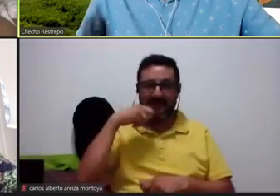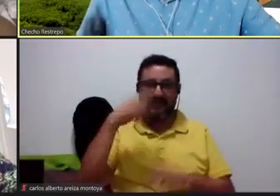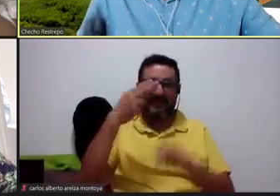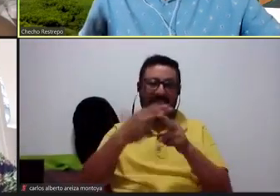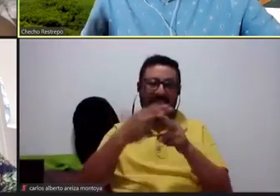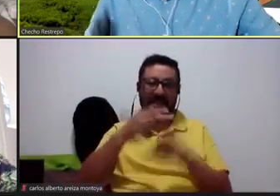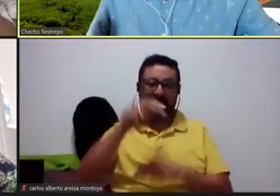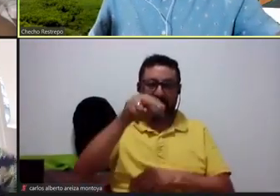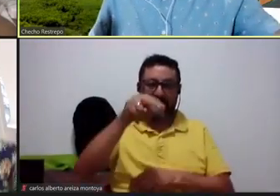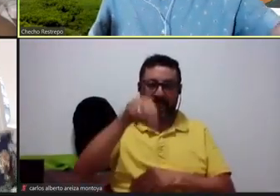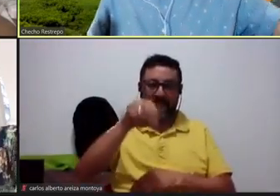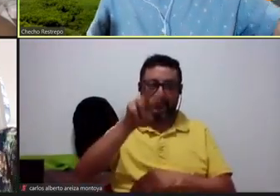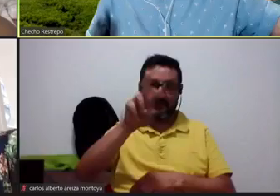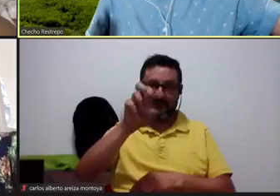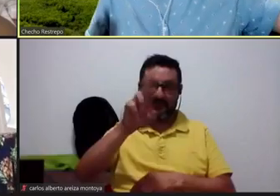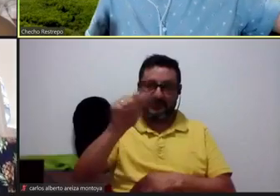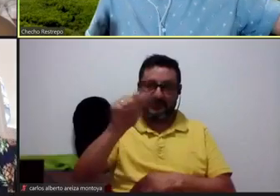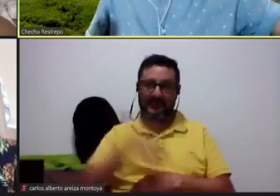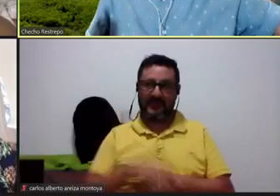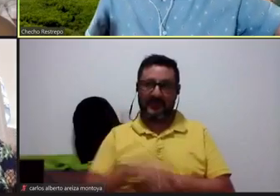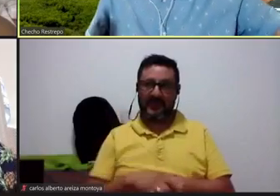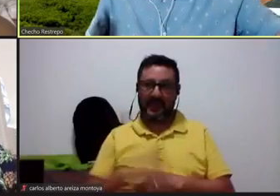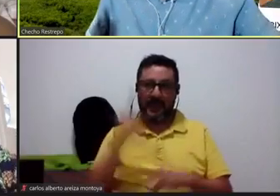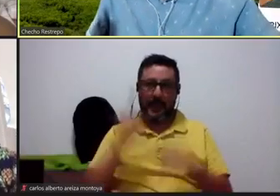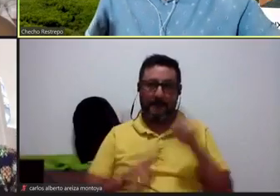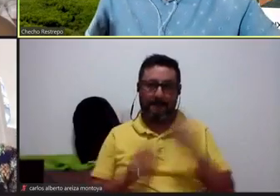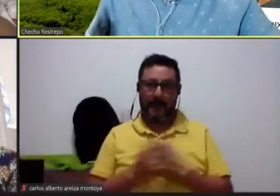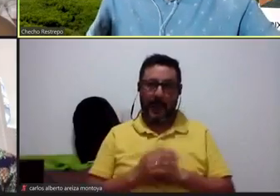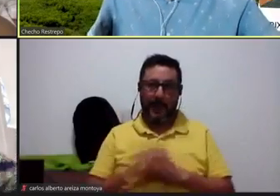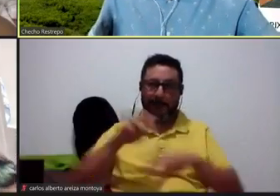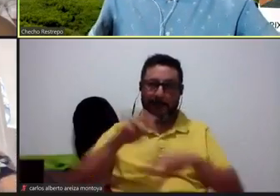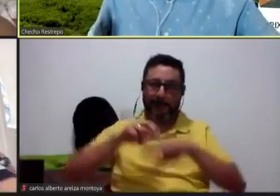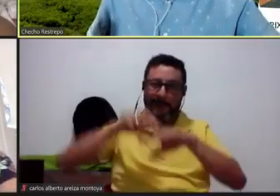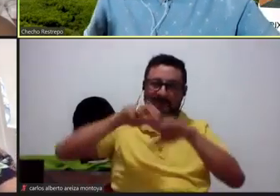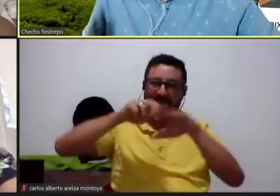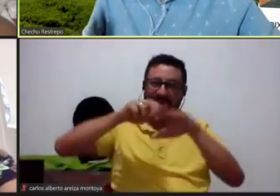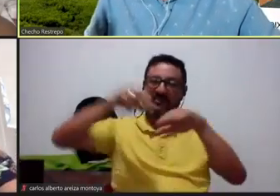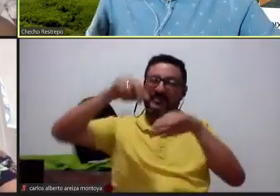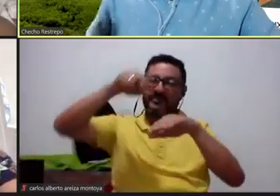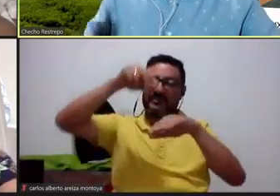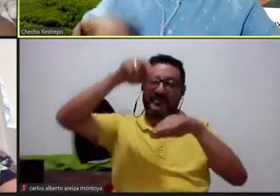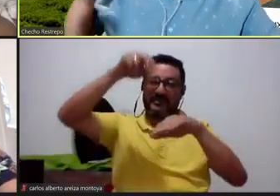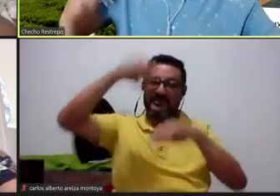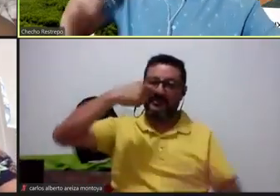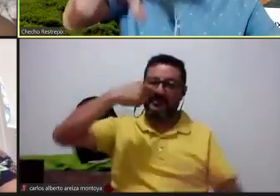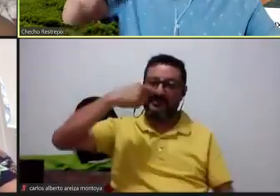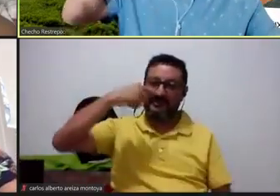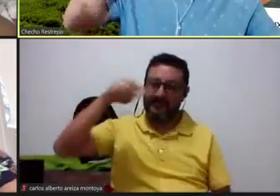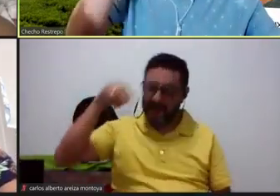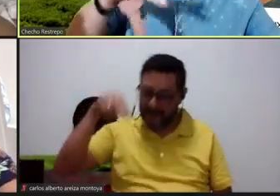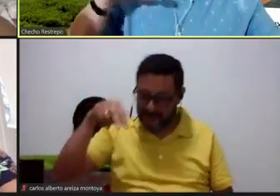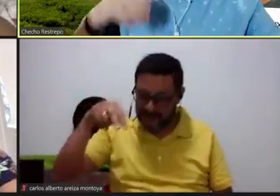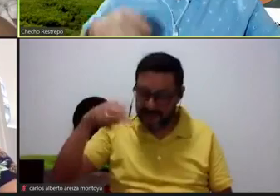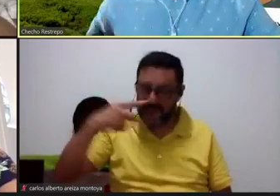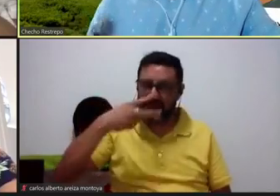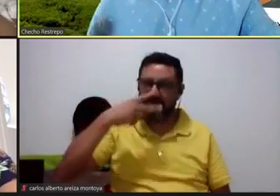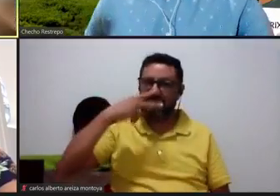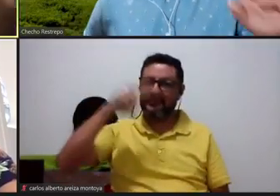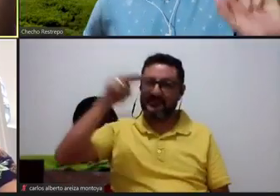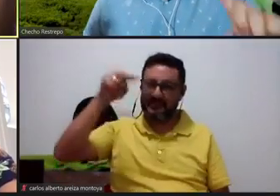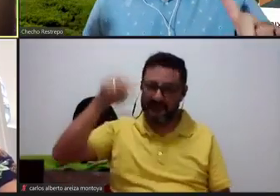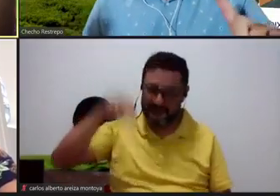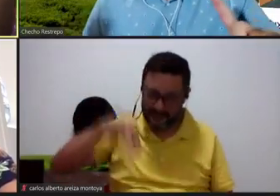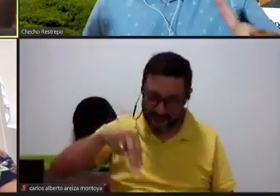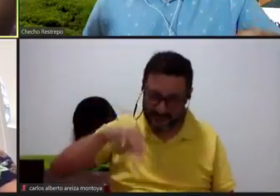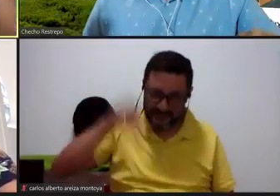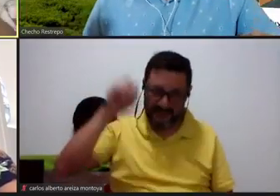como aguantar las ganas de subirse las escalas y empieza uno a mirar y se asoma uno y eso como que le hace así. No, es que